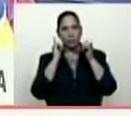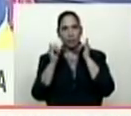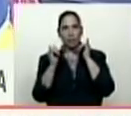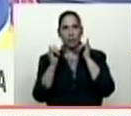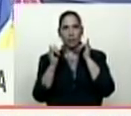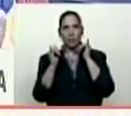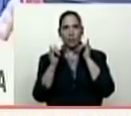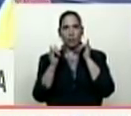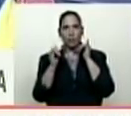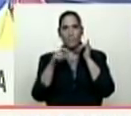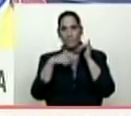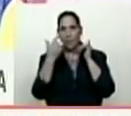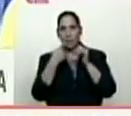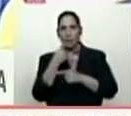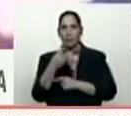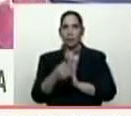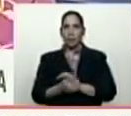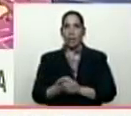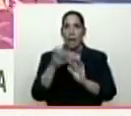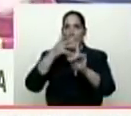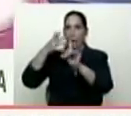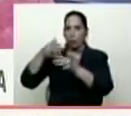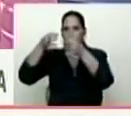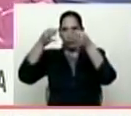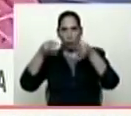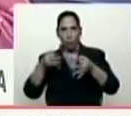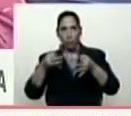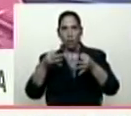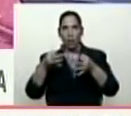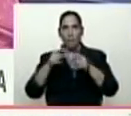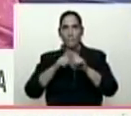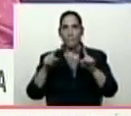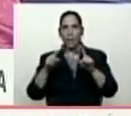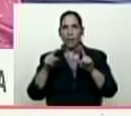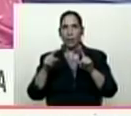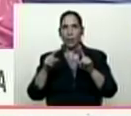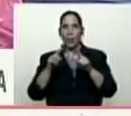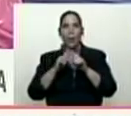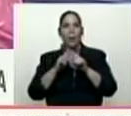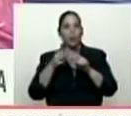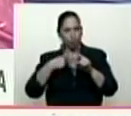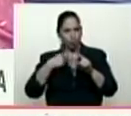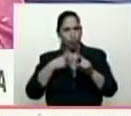y a mí me daba pena decirle, no, porque es un acto formal, pero yo para colear me estoy mandado a hacer.